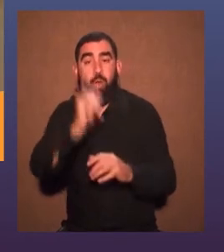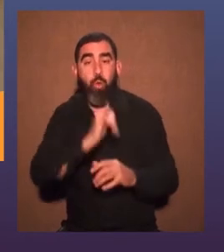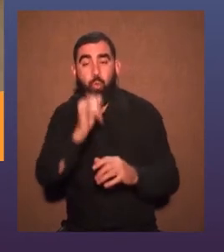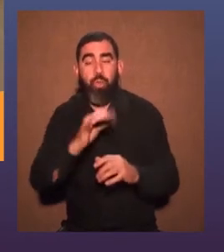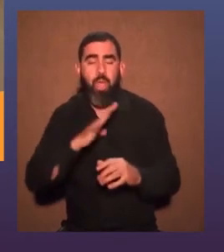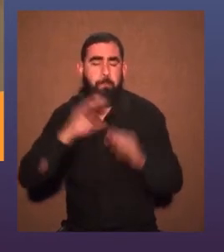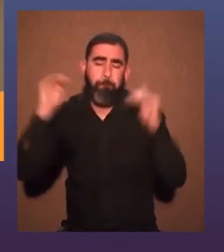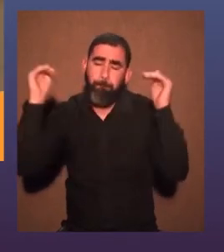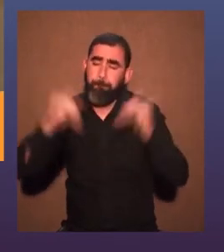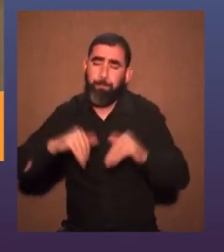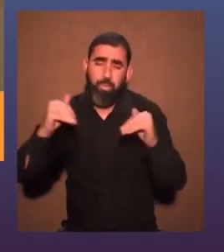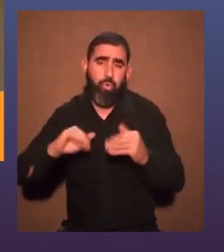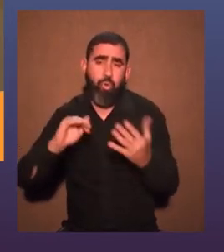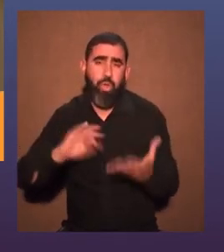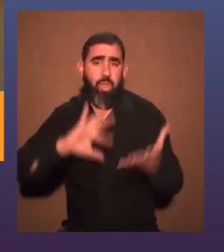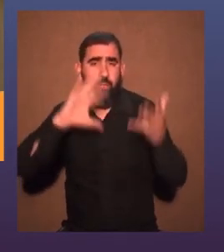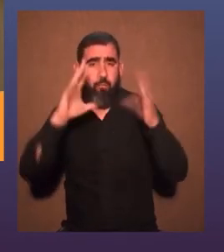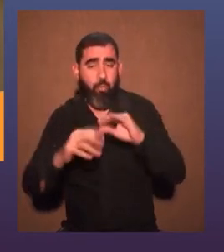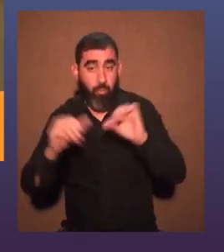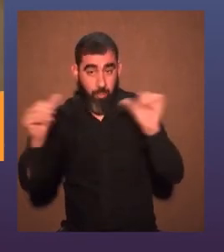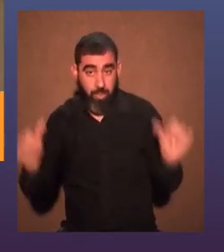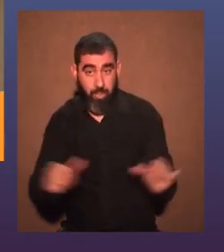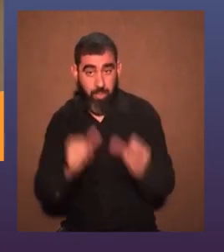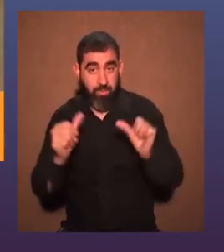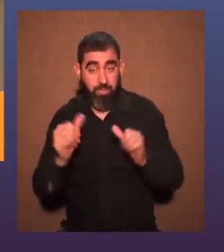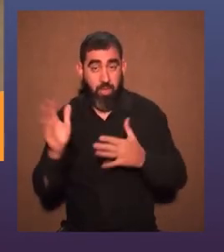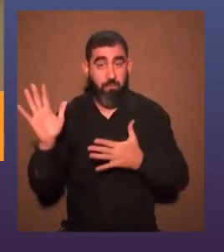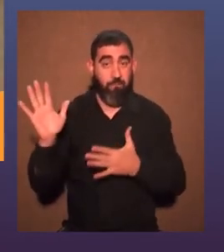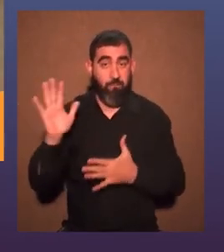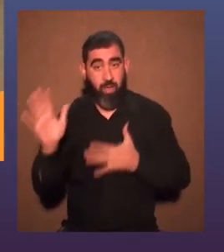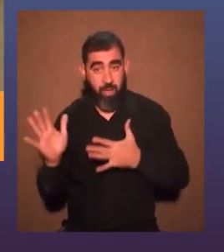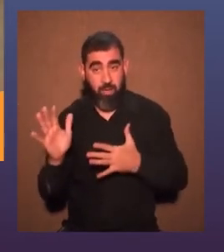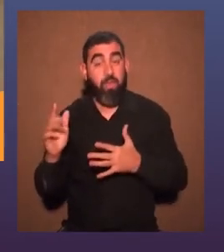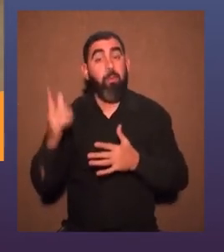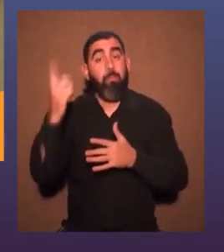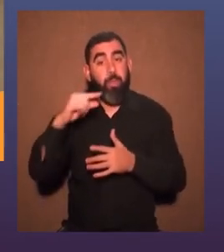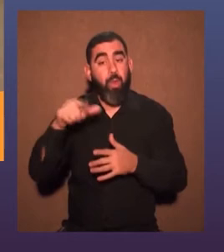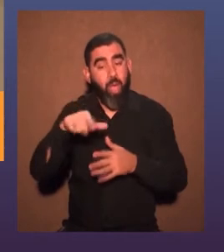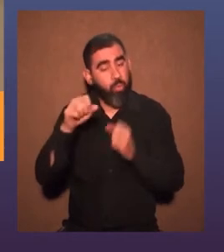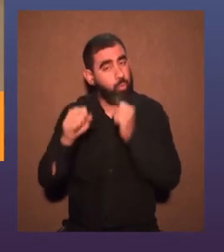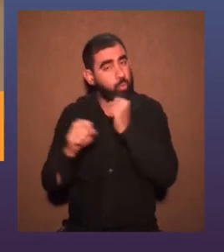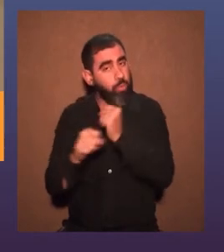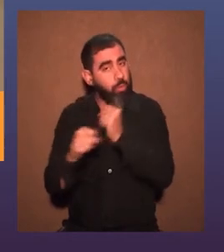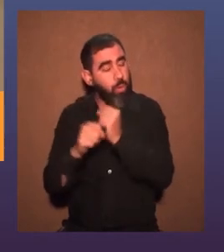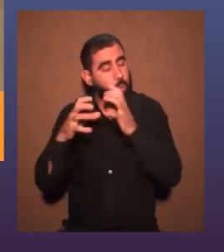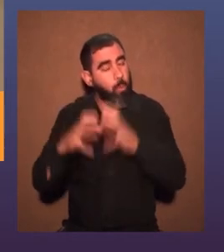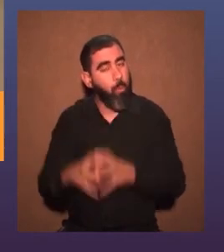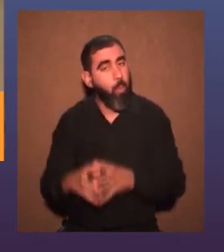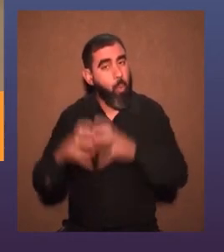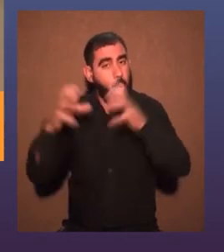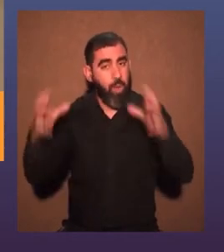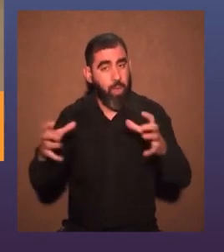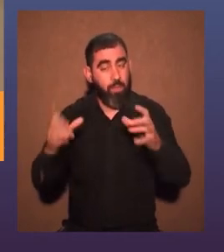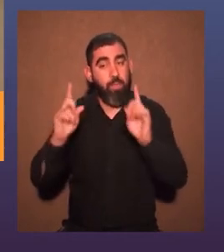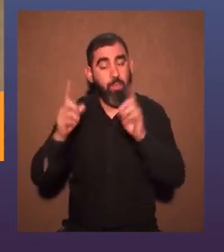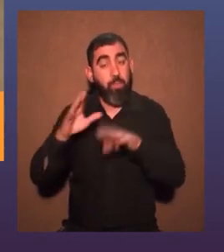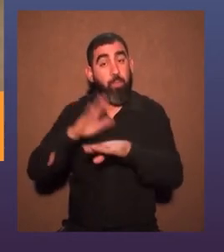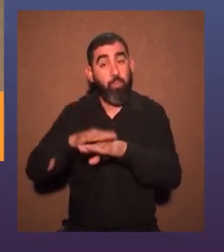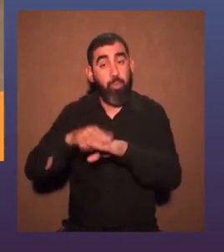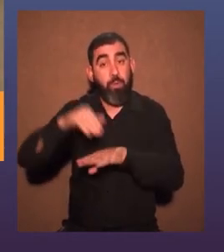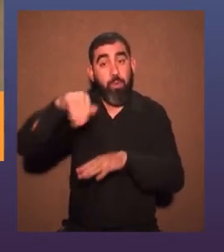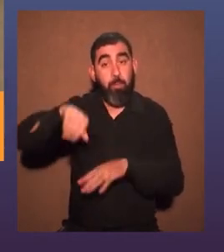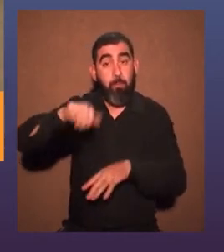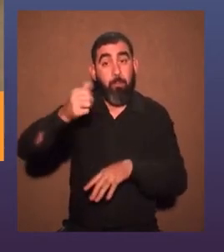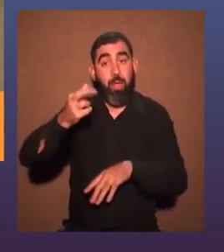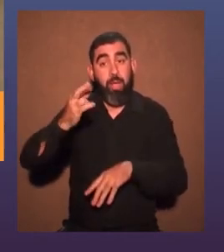de La Tregua, de cómo llevarla al ballet. Entonces sí, ahí evidentemente hubo un trabajo muy grande, yo creo que en esa instancia, sobre todo de Marina y de